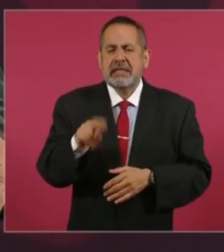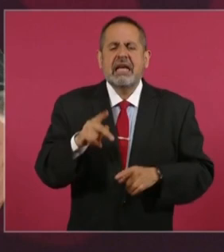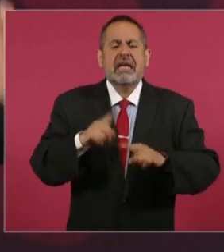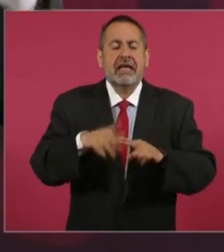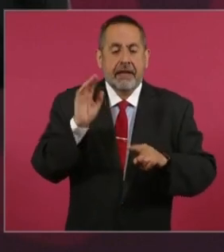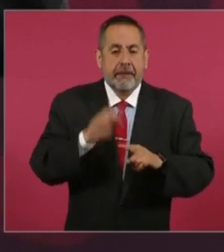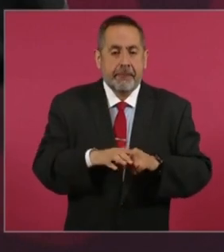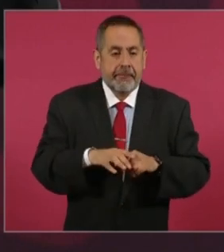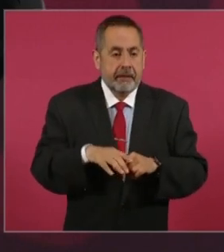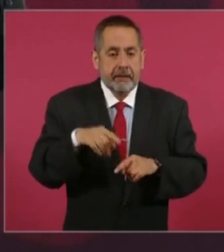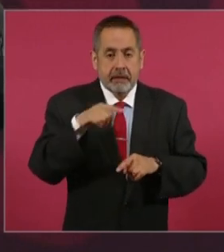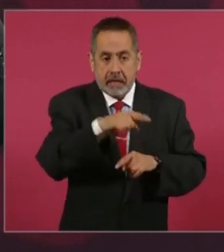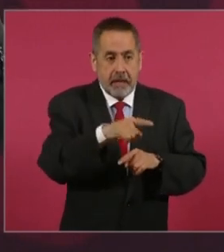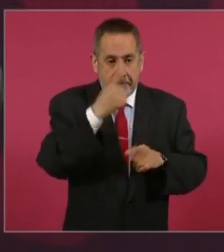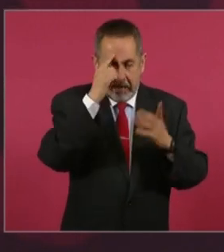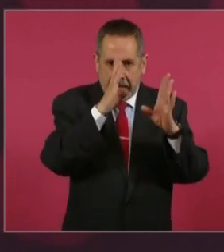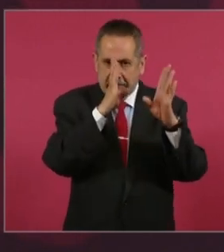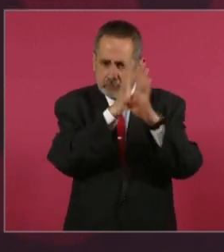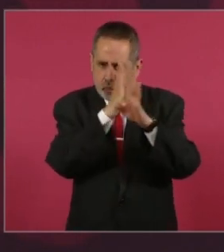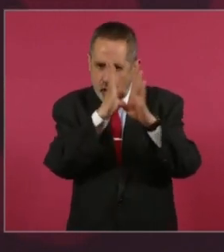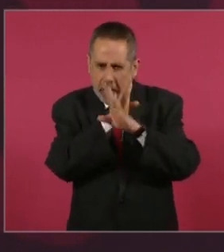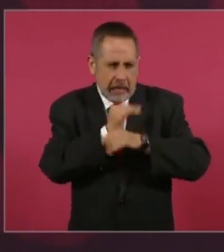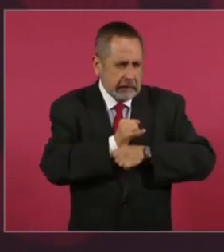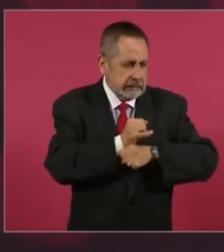Era un sistema de espionaje.